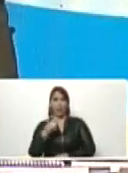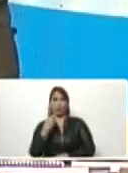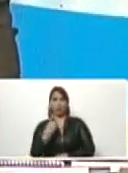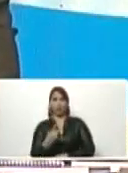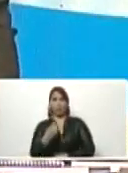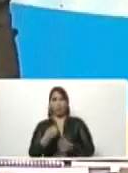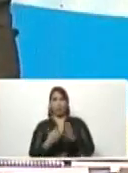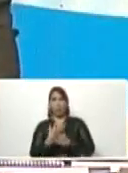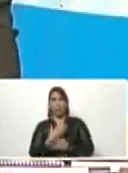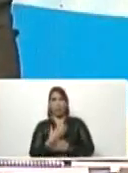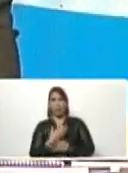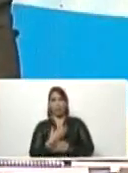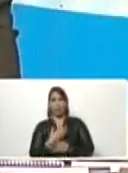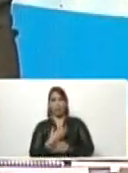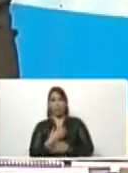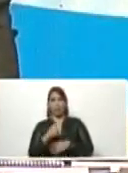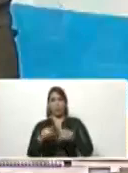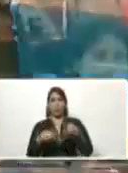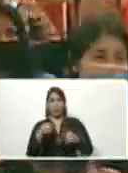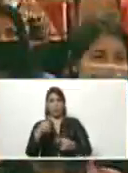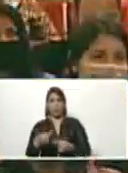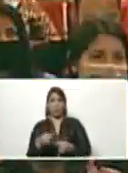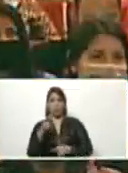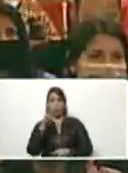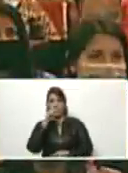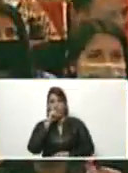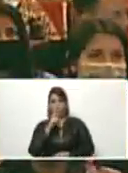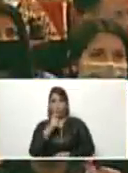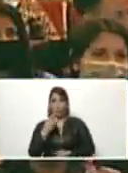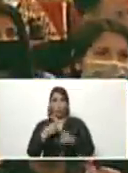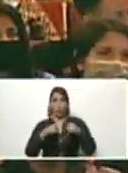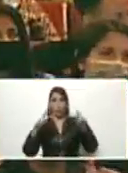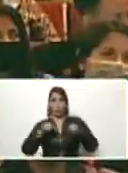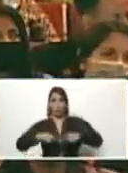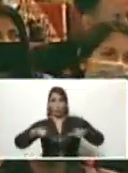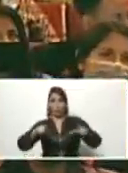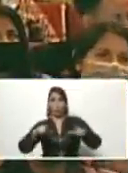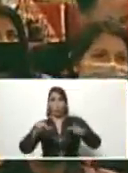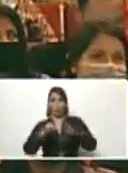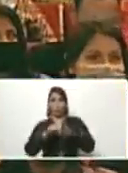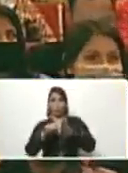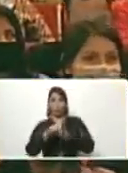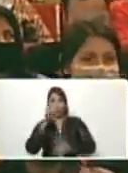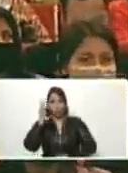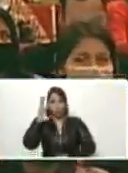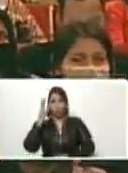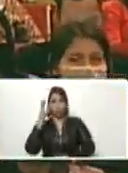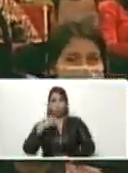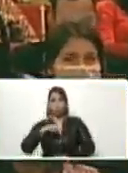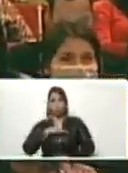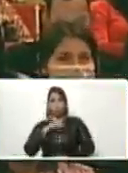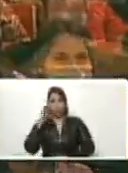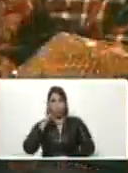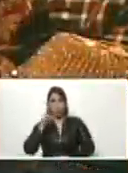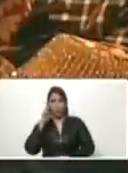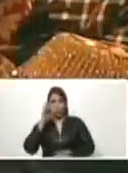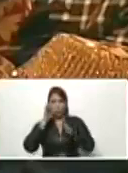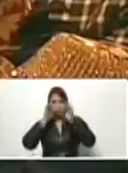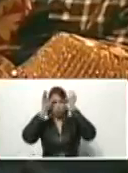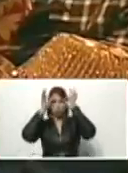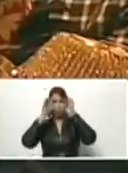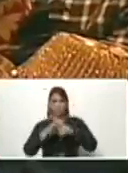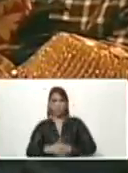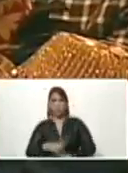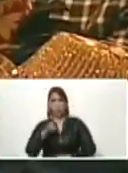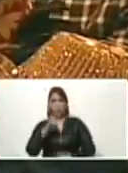Latacunga. Luego, al pasar los años, en Latacunga sería un epicentro de creación de nuestro maestro Simón Rodríguez.